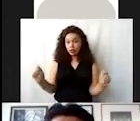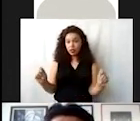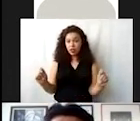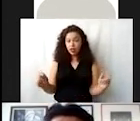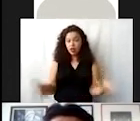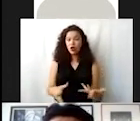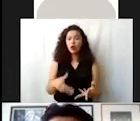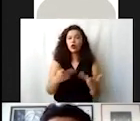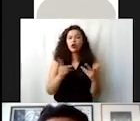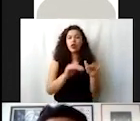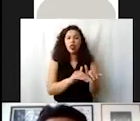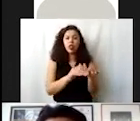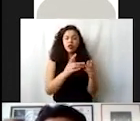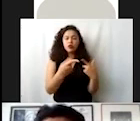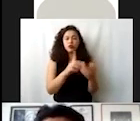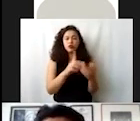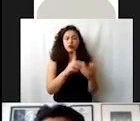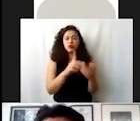domicilio. Entonces, fíjense,